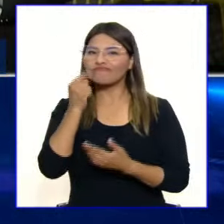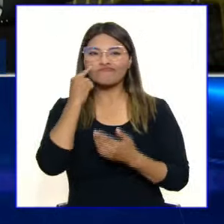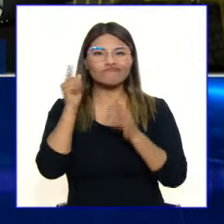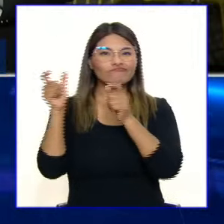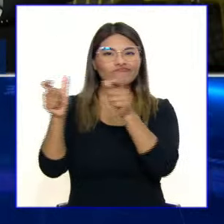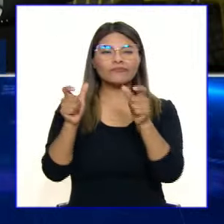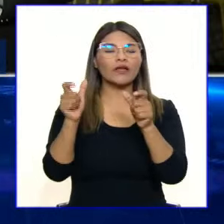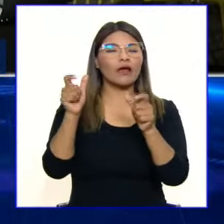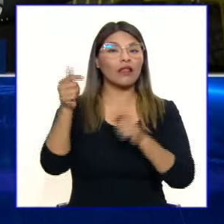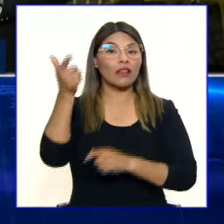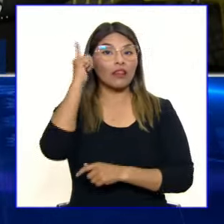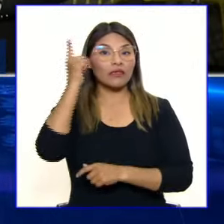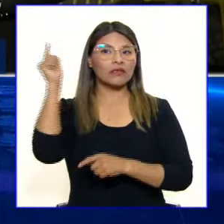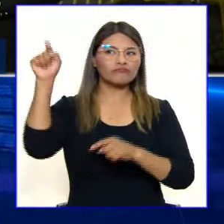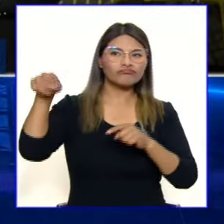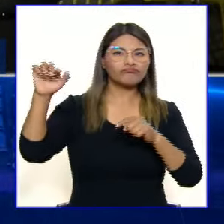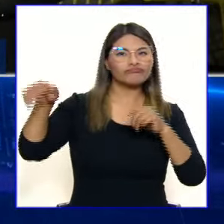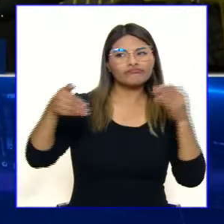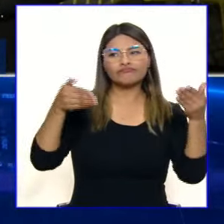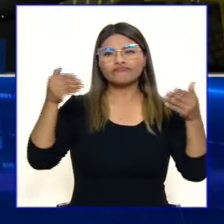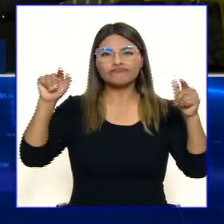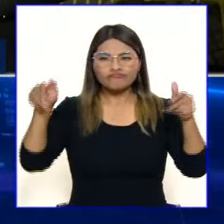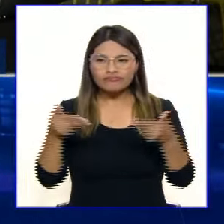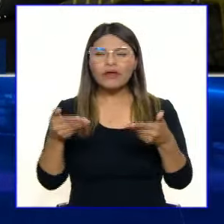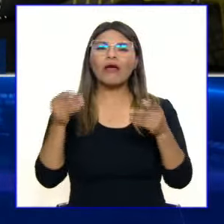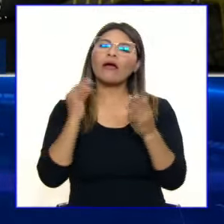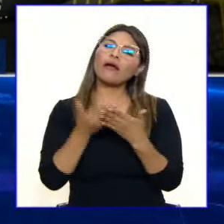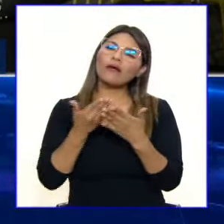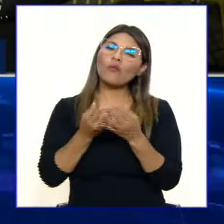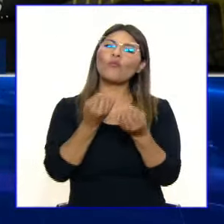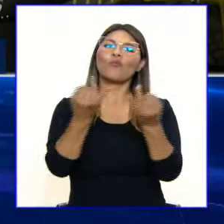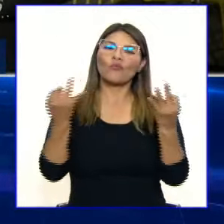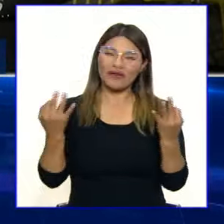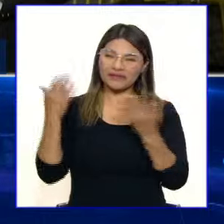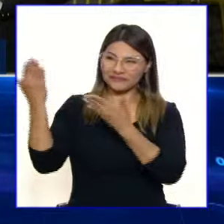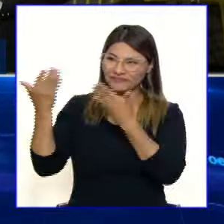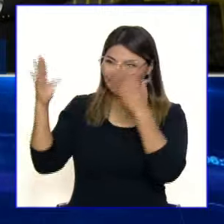de distintos líderes. Dinta, escuchamos. Buenas noches.